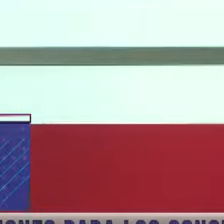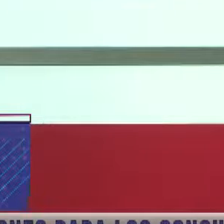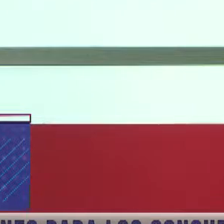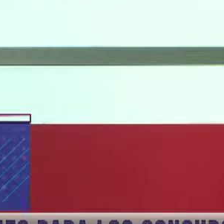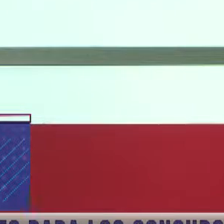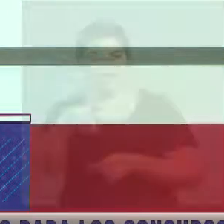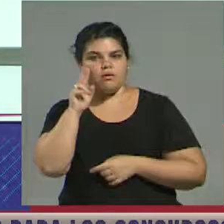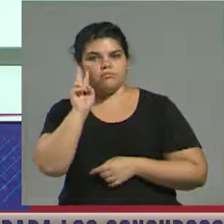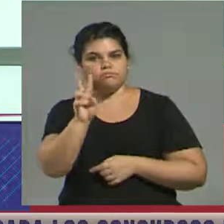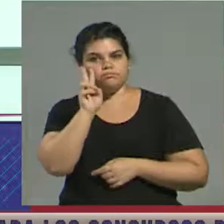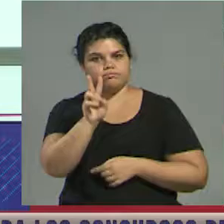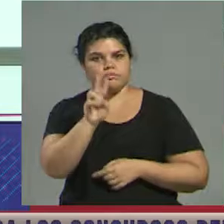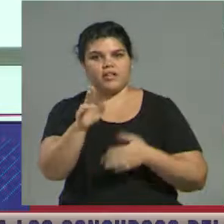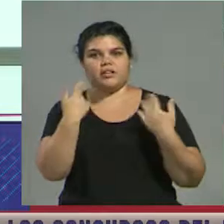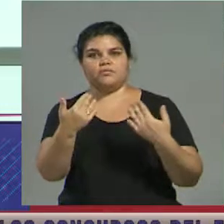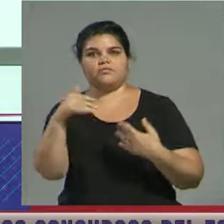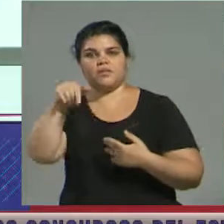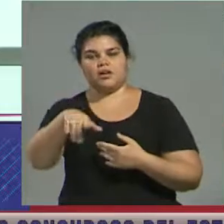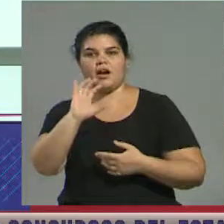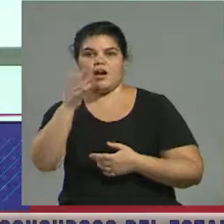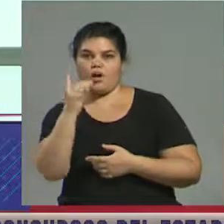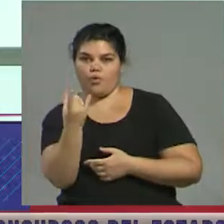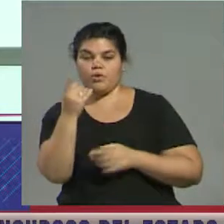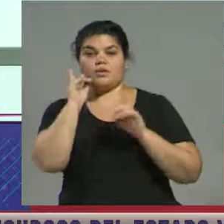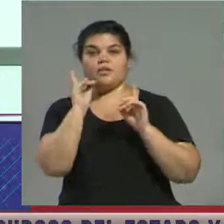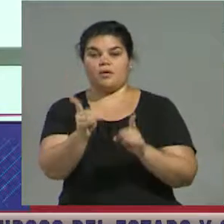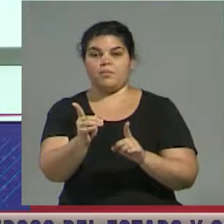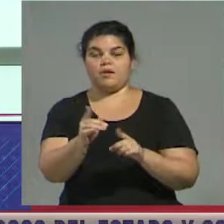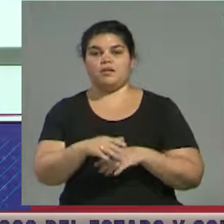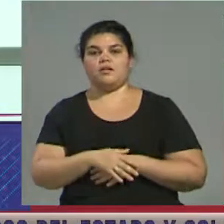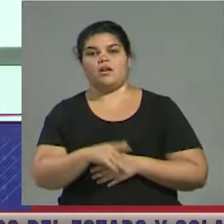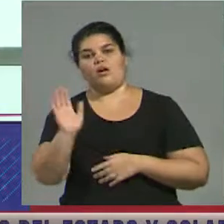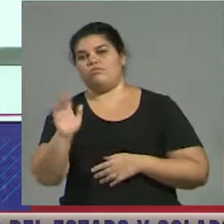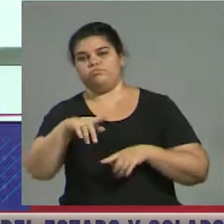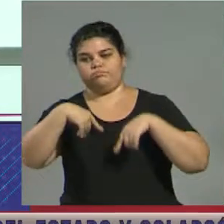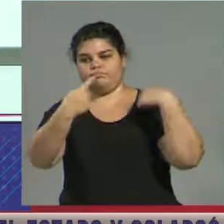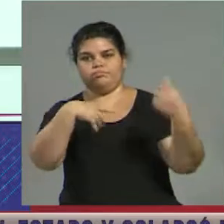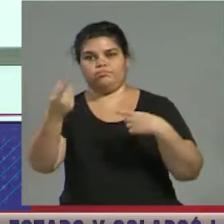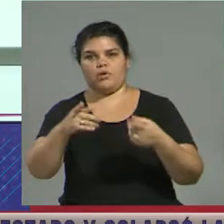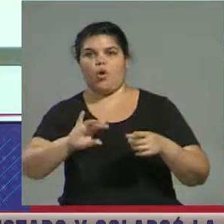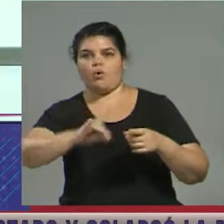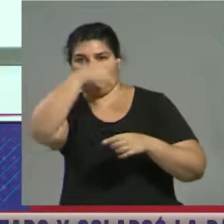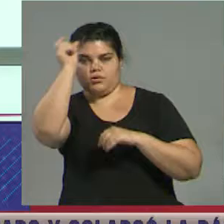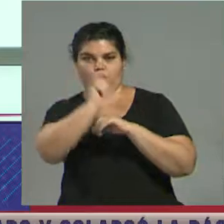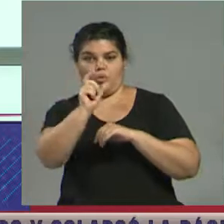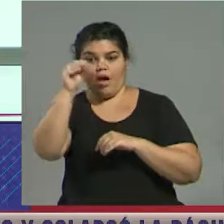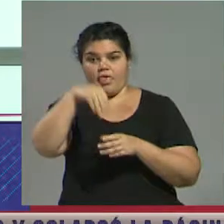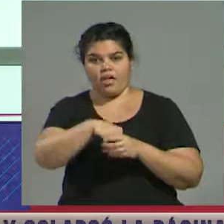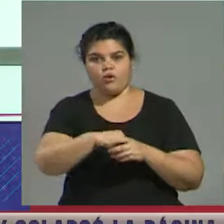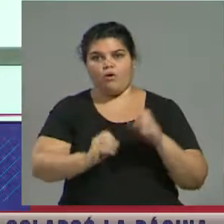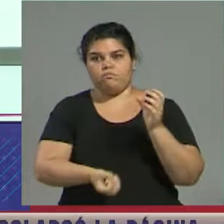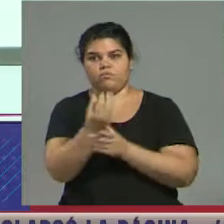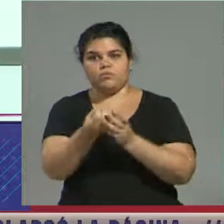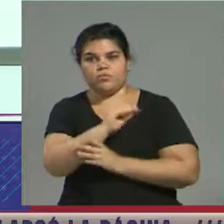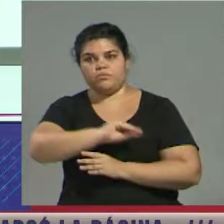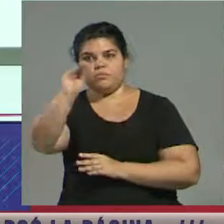www.unidiversidad.com.ar pueden ver en vivo lo que sucede en Señal U, también pueden ver los otros contenidos que se generan en los medios de la Universidad Nacional de Cuyo. Estuvimos hablando